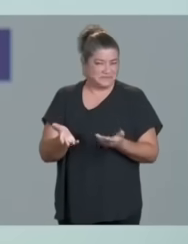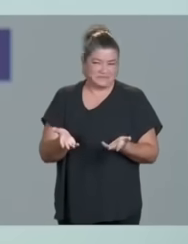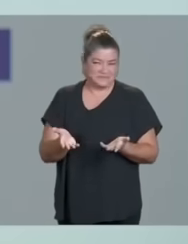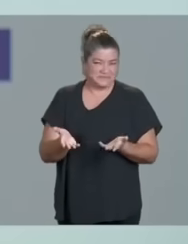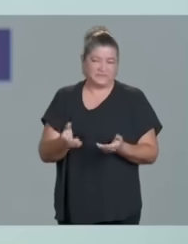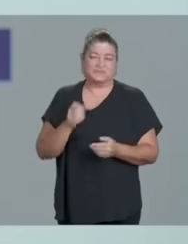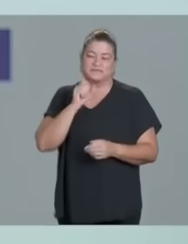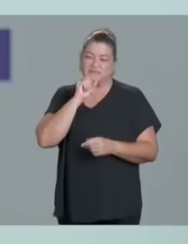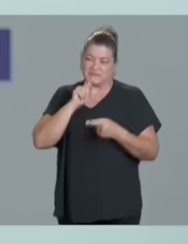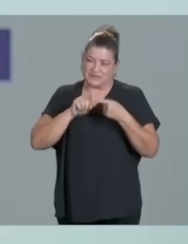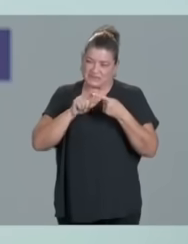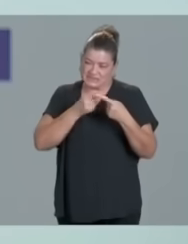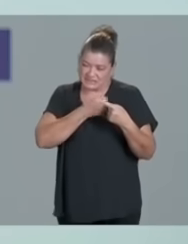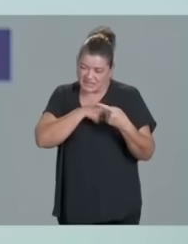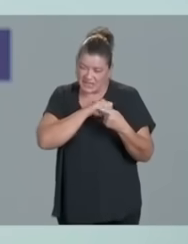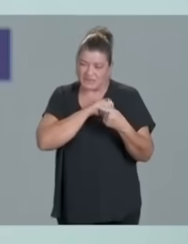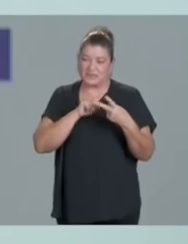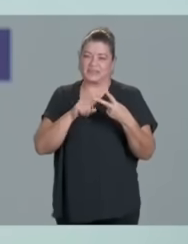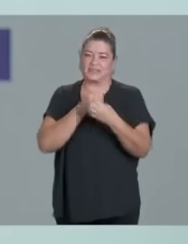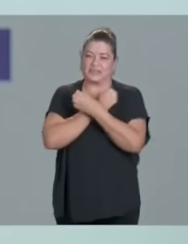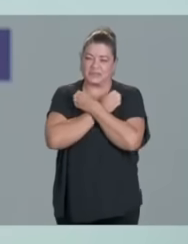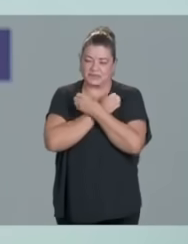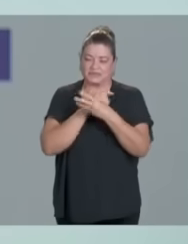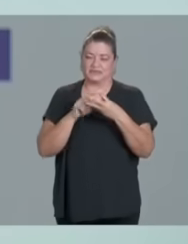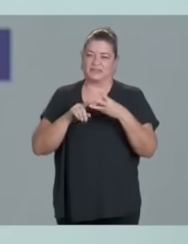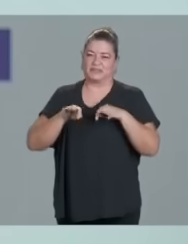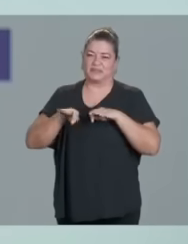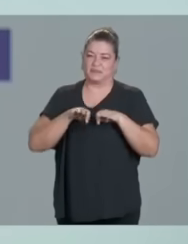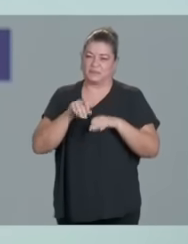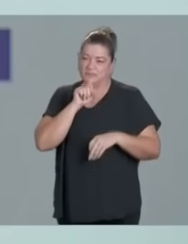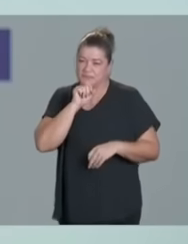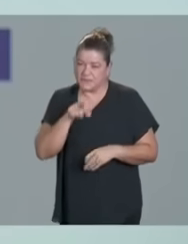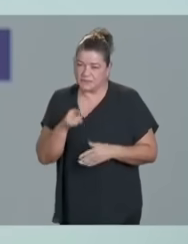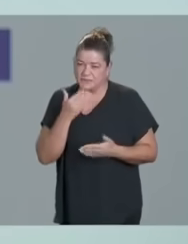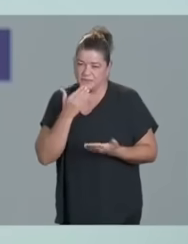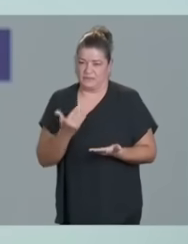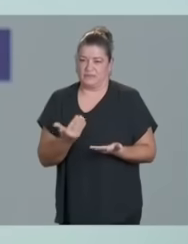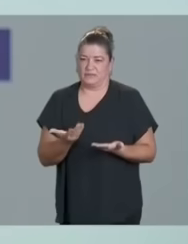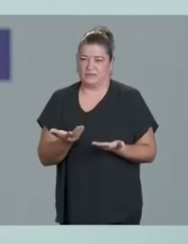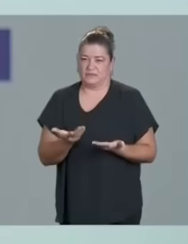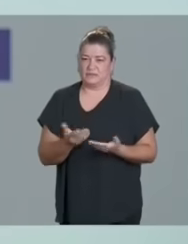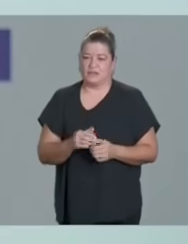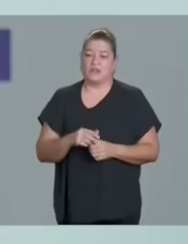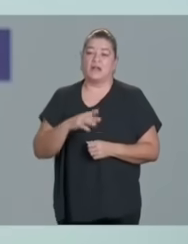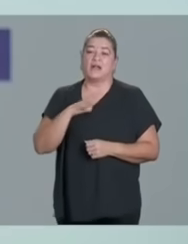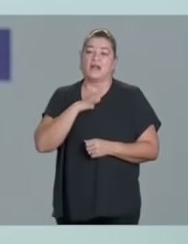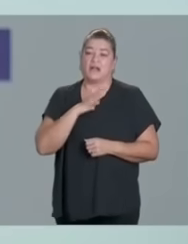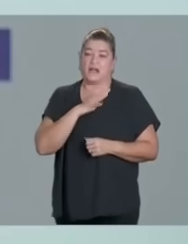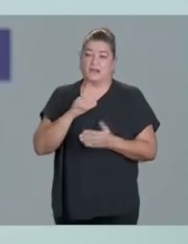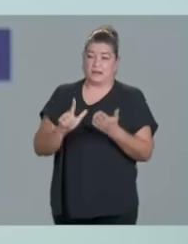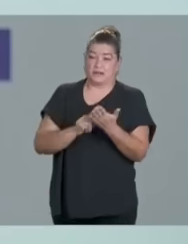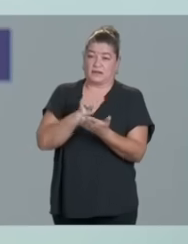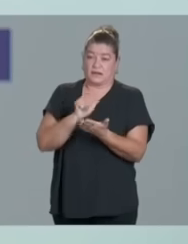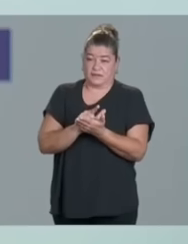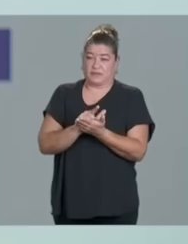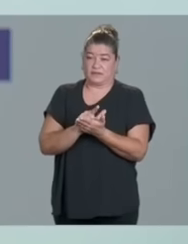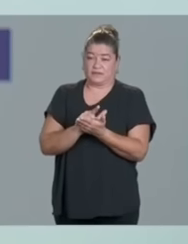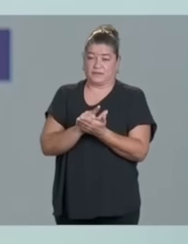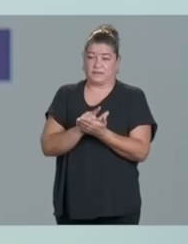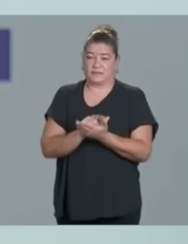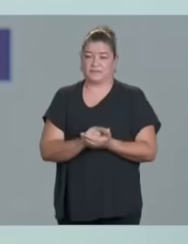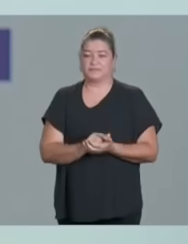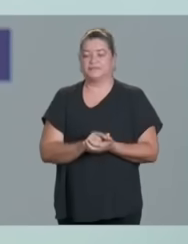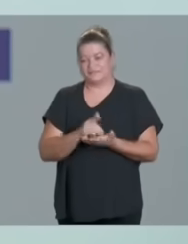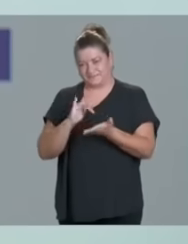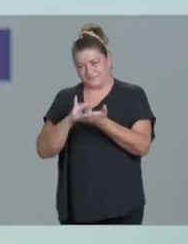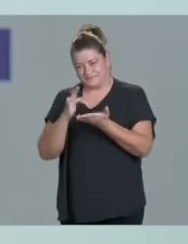educación, un buen empleo. Gracias a una beca en la Facultad de Ingeniería, yo pude estudiar y saqué